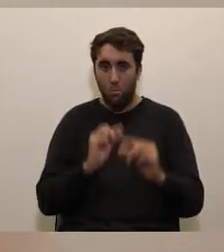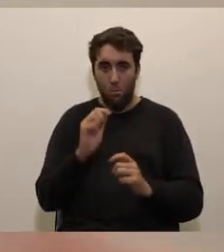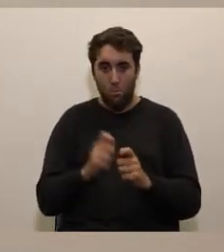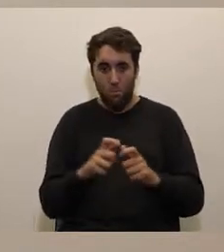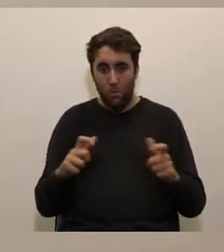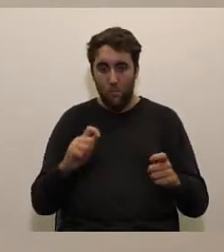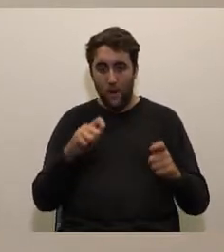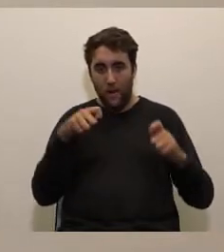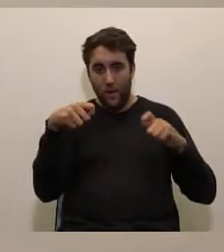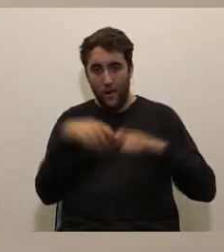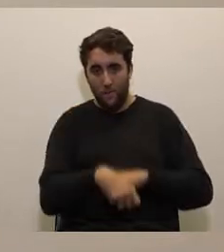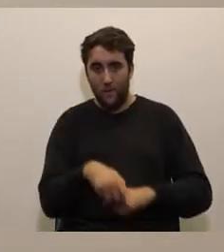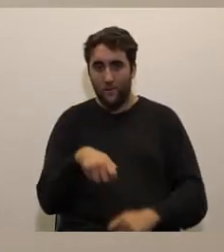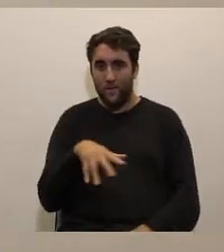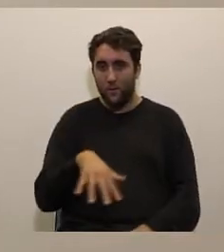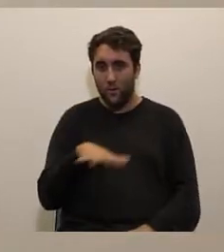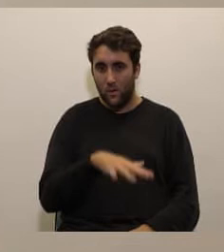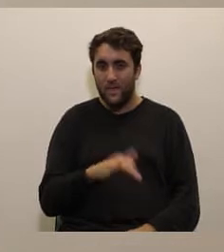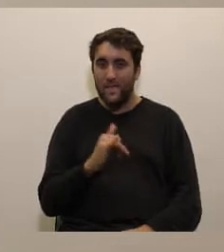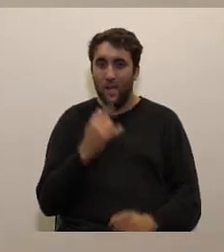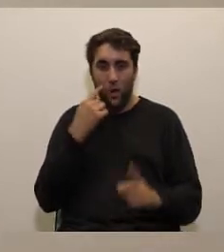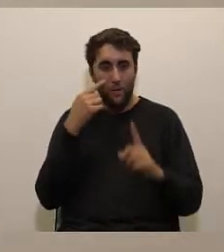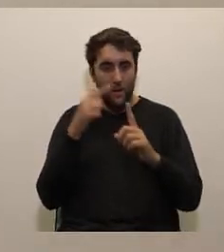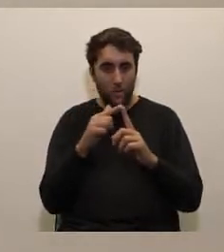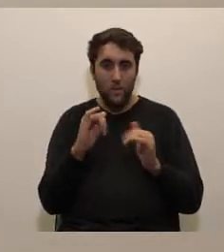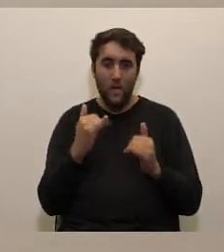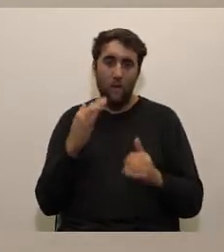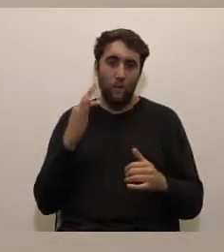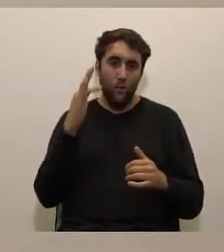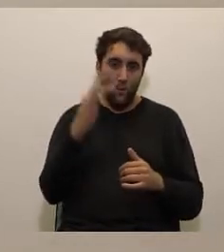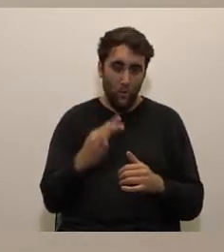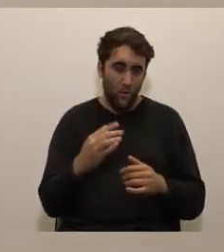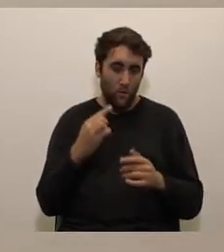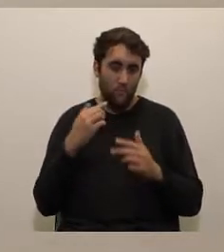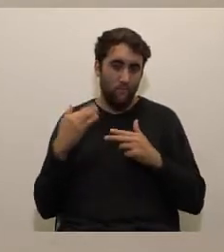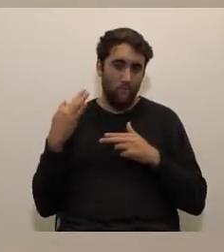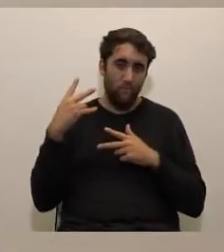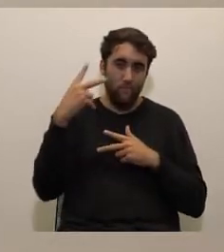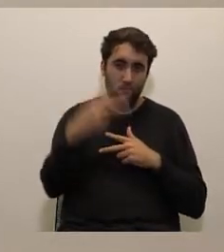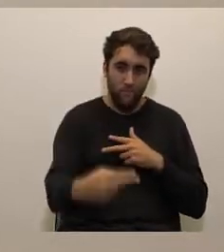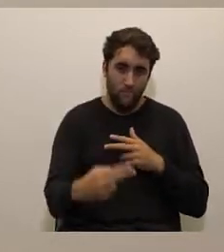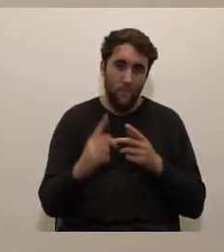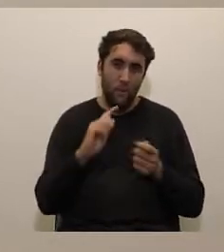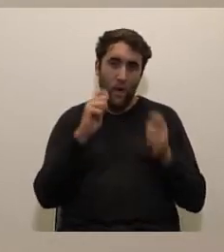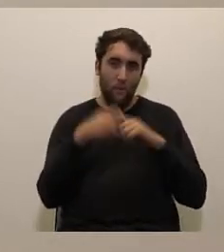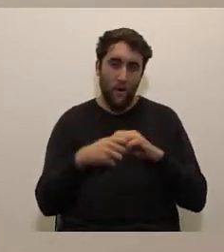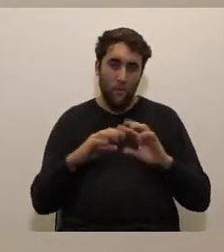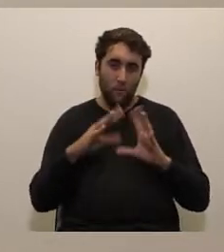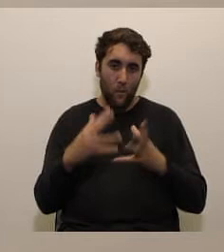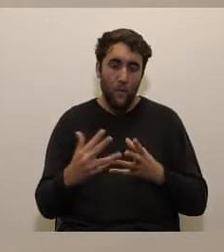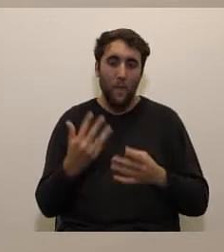pudiendo cambiar estas cosas. Si bien el objetivo está allá, el faro a largo plazo es eso de cambiar